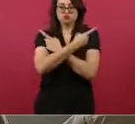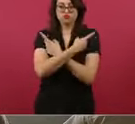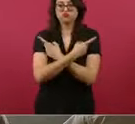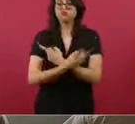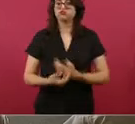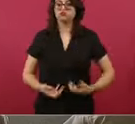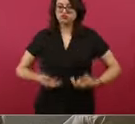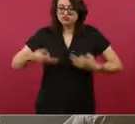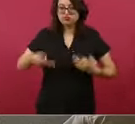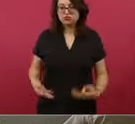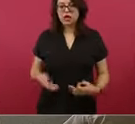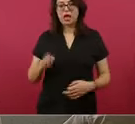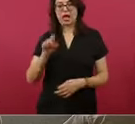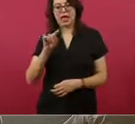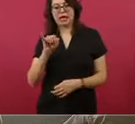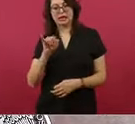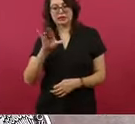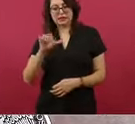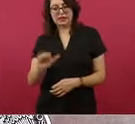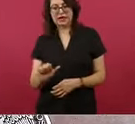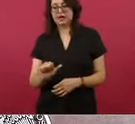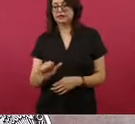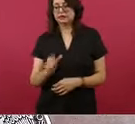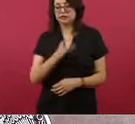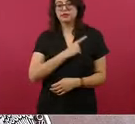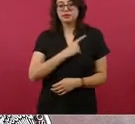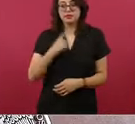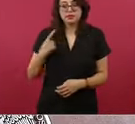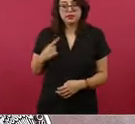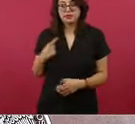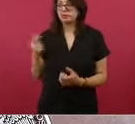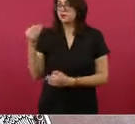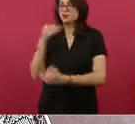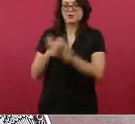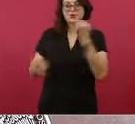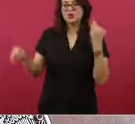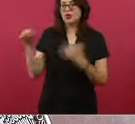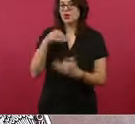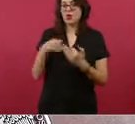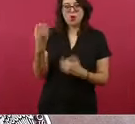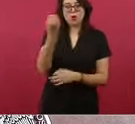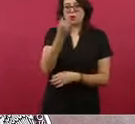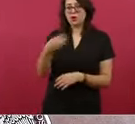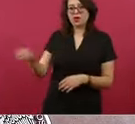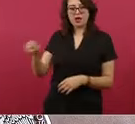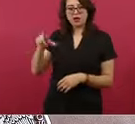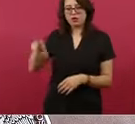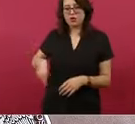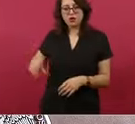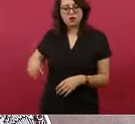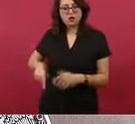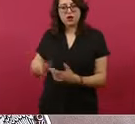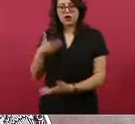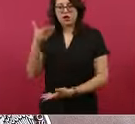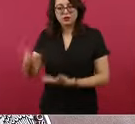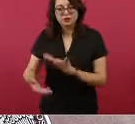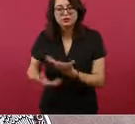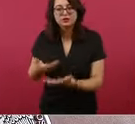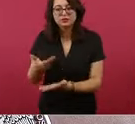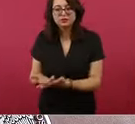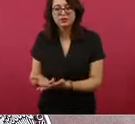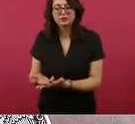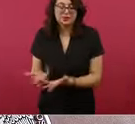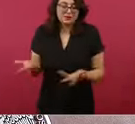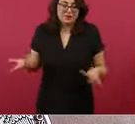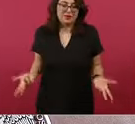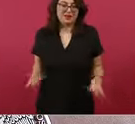éticos. Recordemos una cosa, todo servidor público está al servicio del